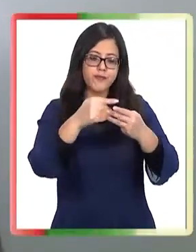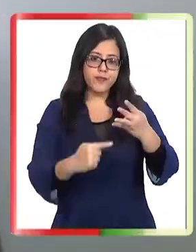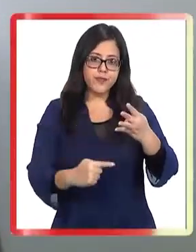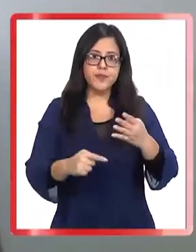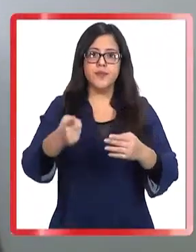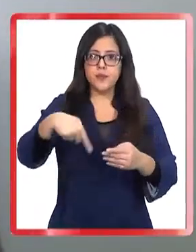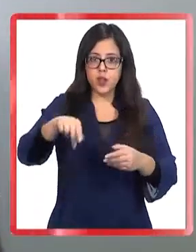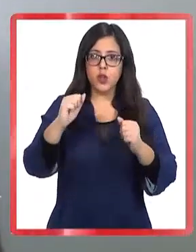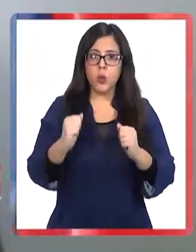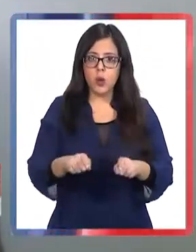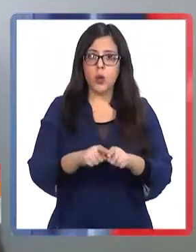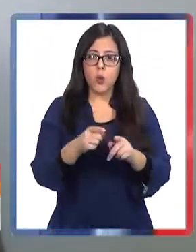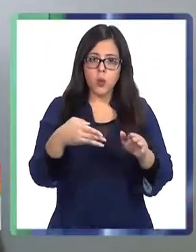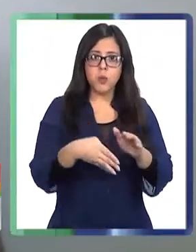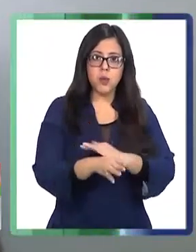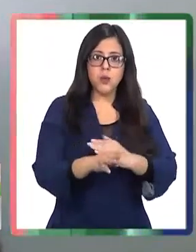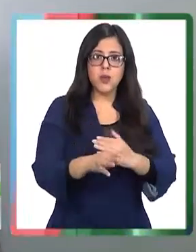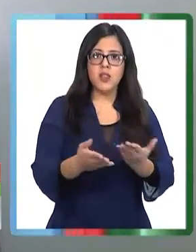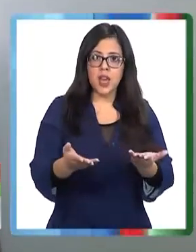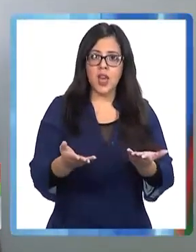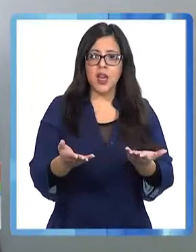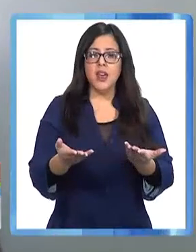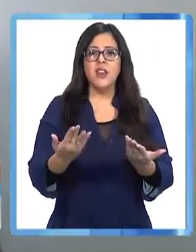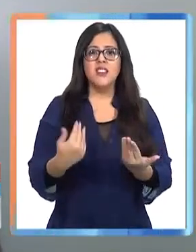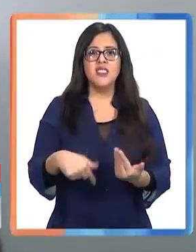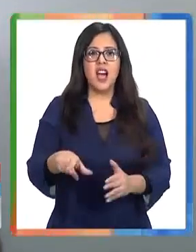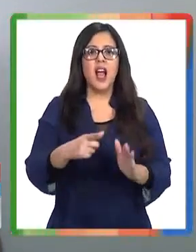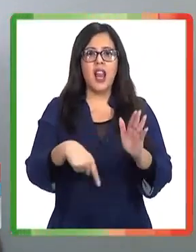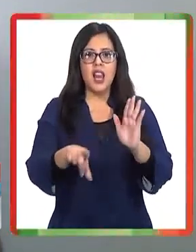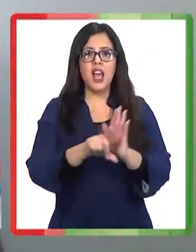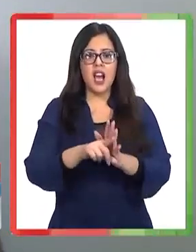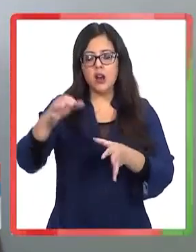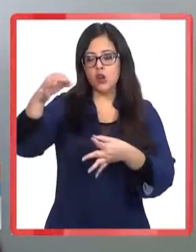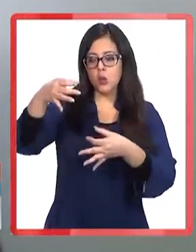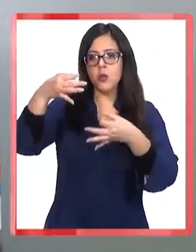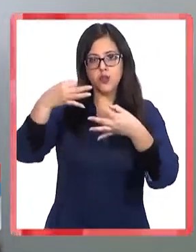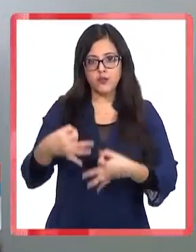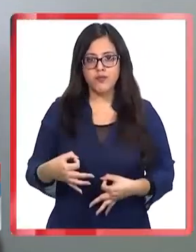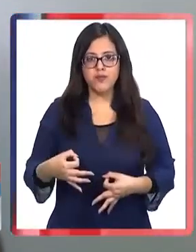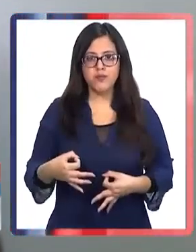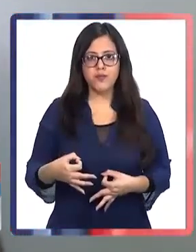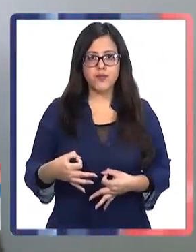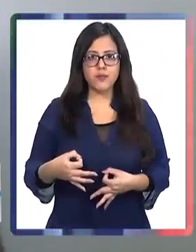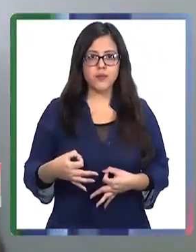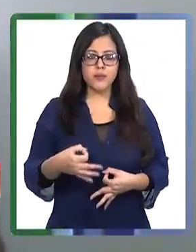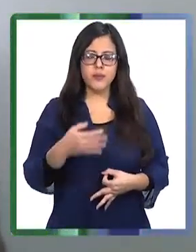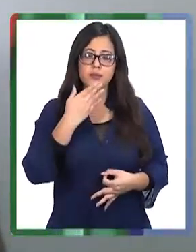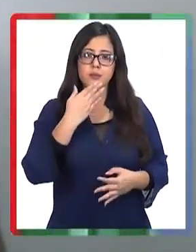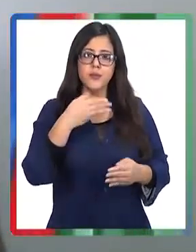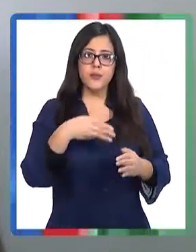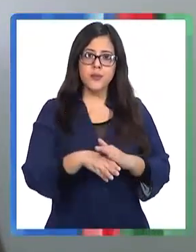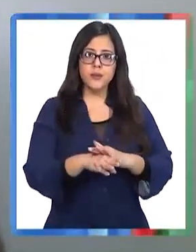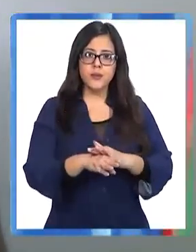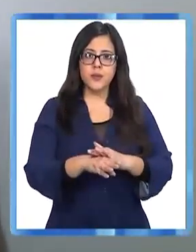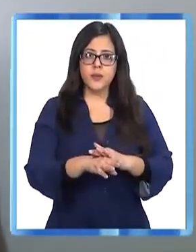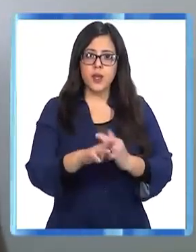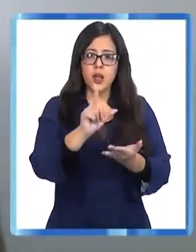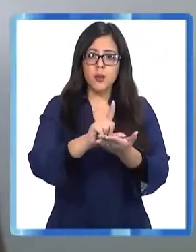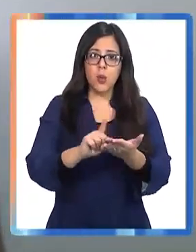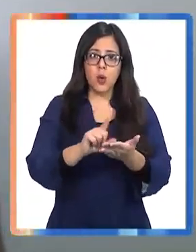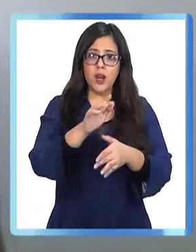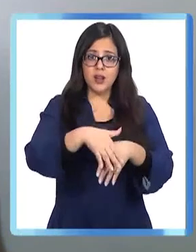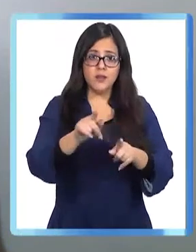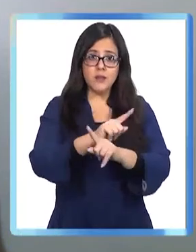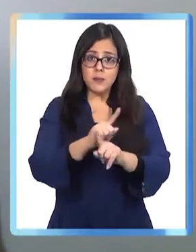y otros que sí pueden ingresar por la puerta principal con sus documentos al día, y el ingreso por pasos